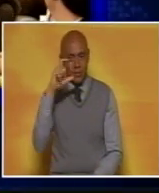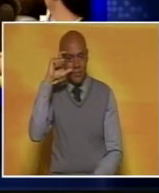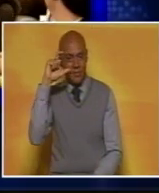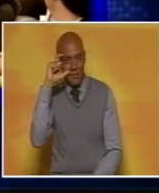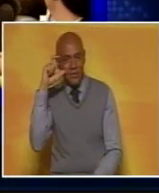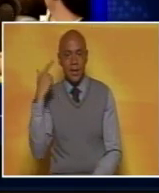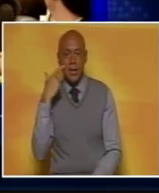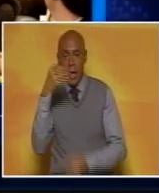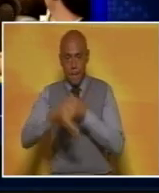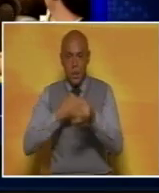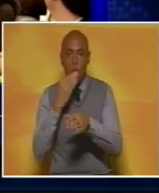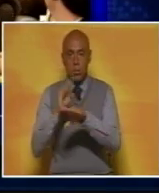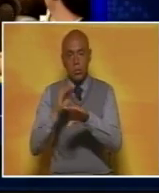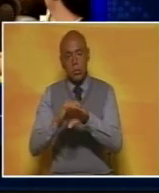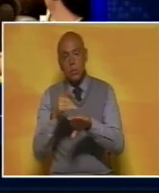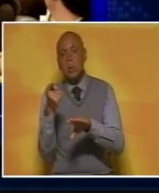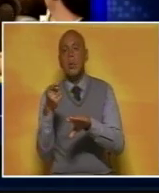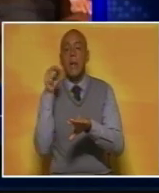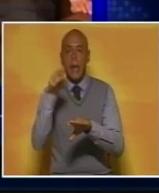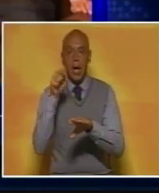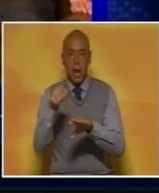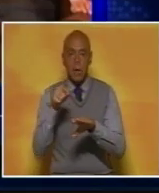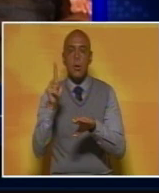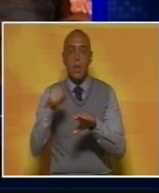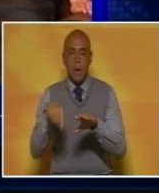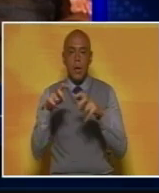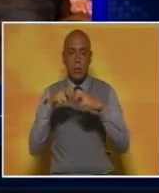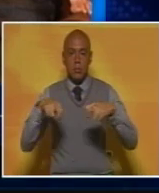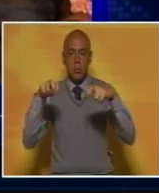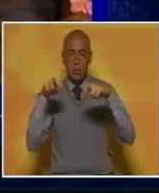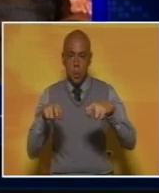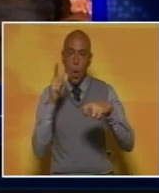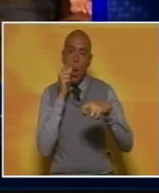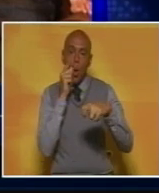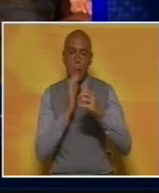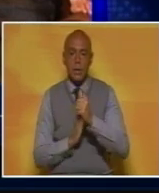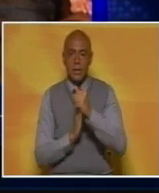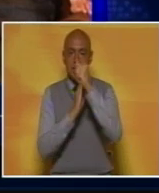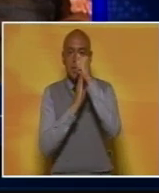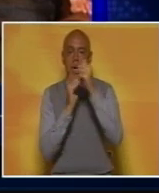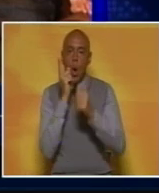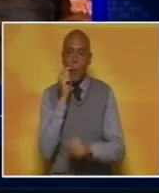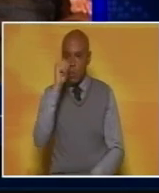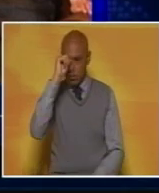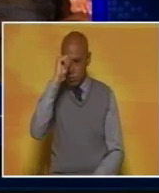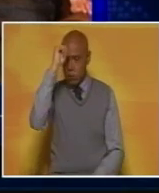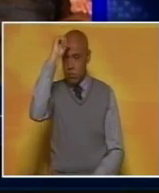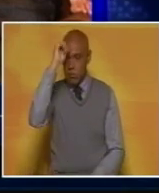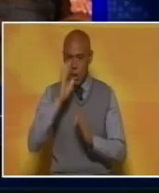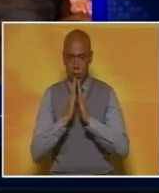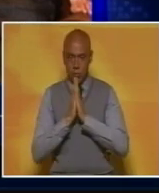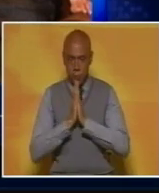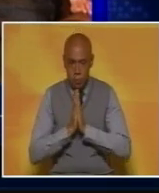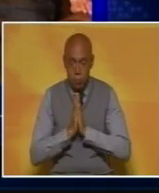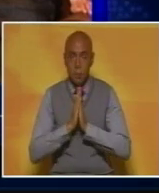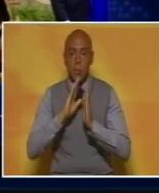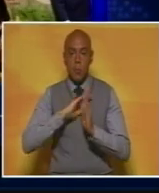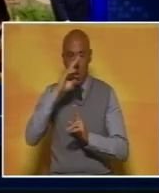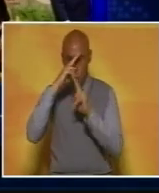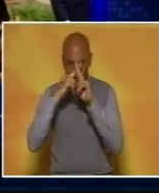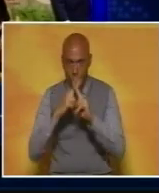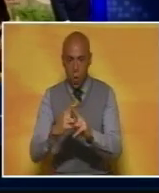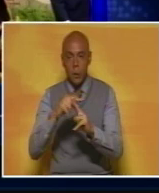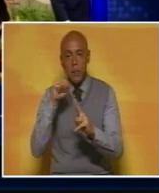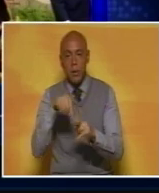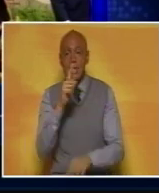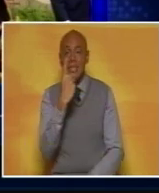Rodríguez también indicó que participó en tributo al líder social y pacifista Mahatma Gandhi a propósito de los 150 años de